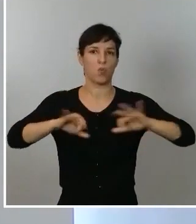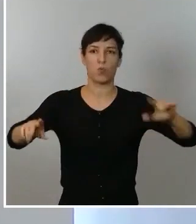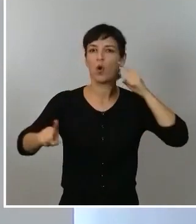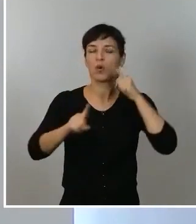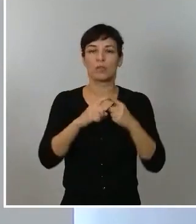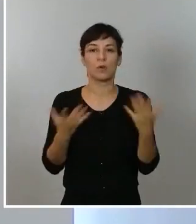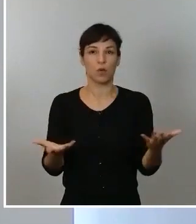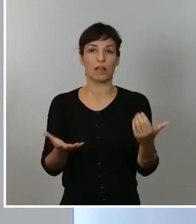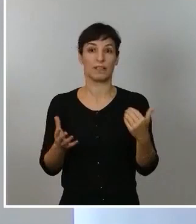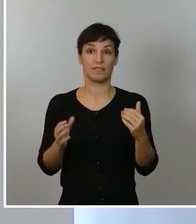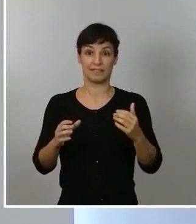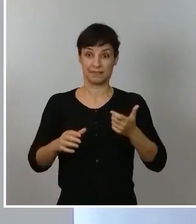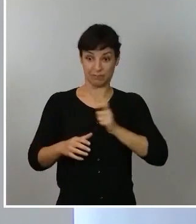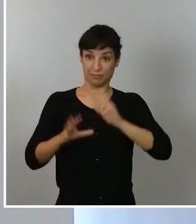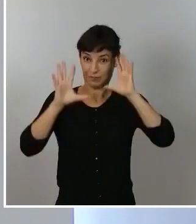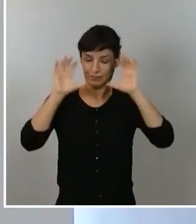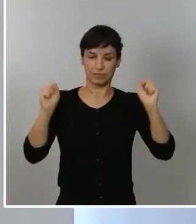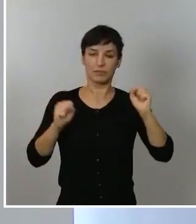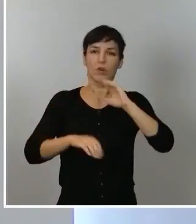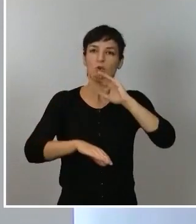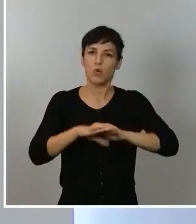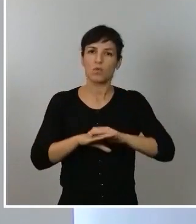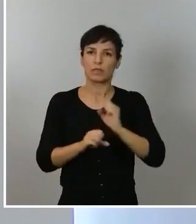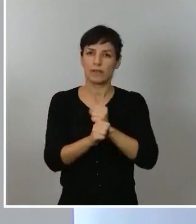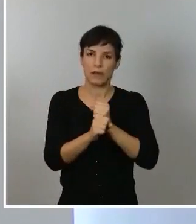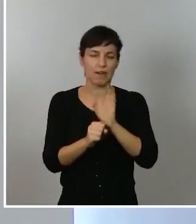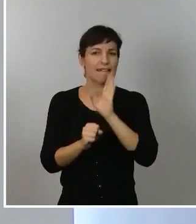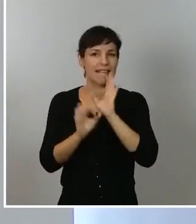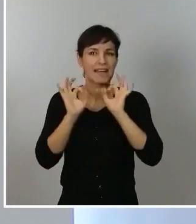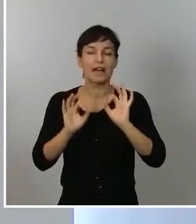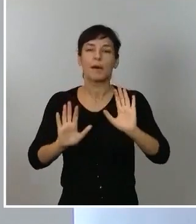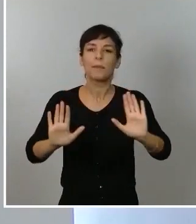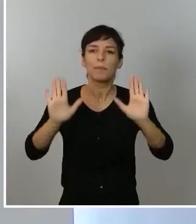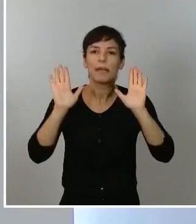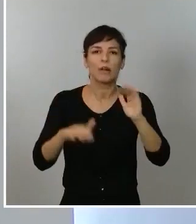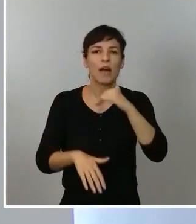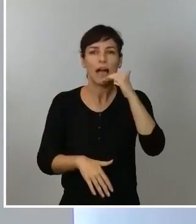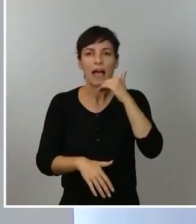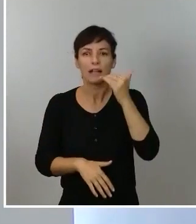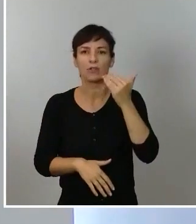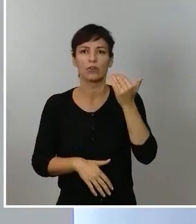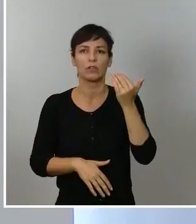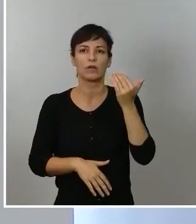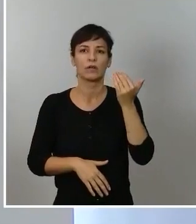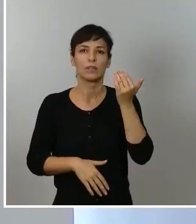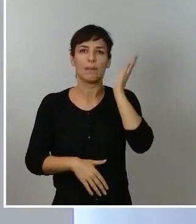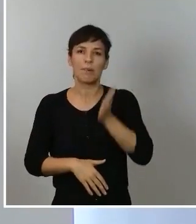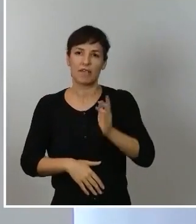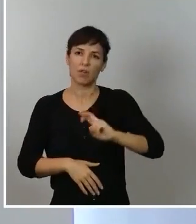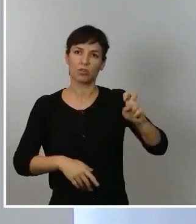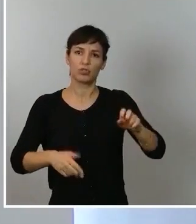do Estado cumplan esta misión, sen que exista merma do resto dos servicios que prestan,